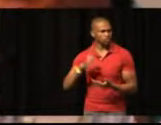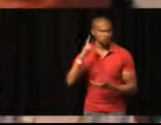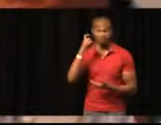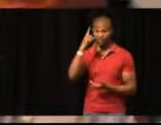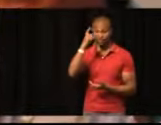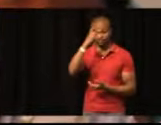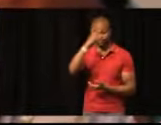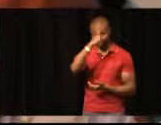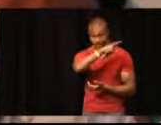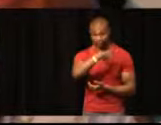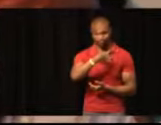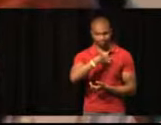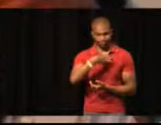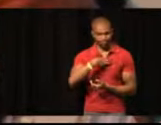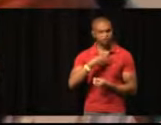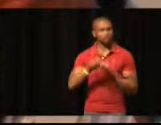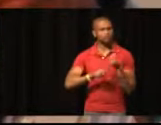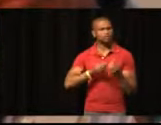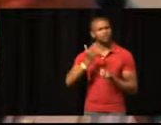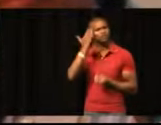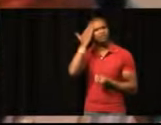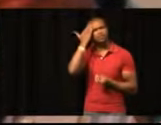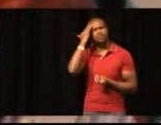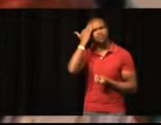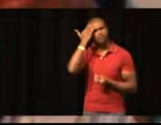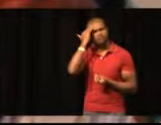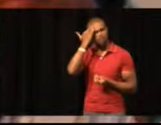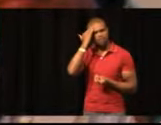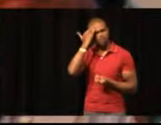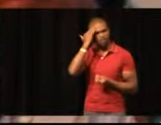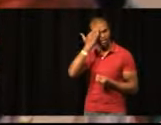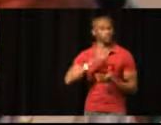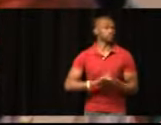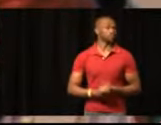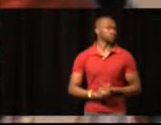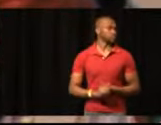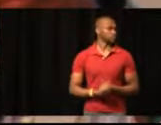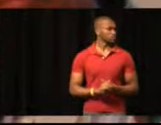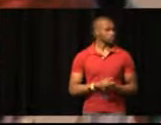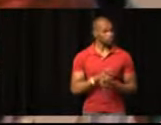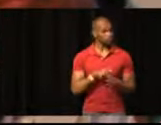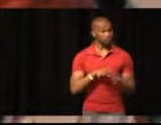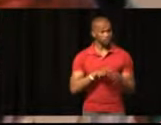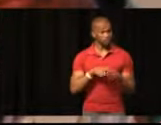por algunas dificultades en el entendimiento de esa